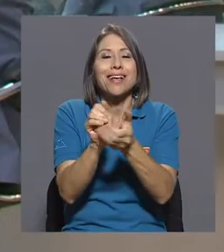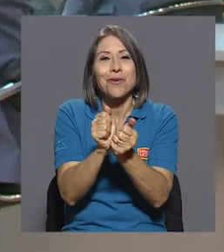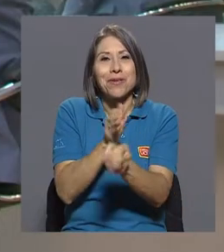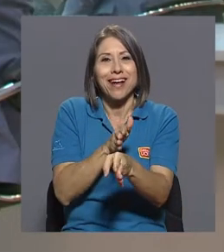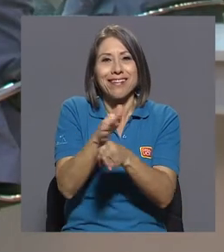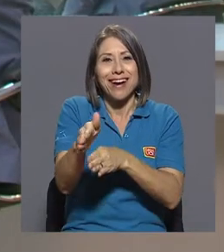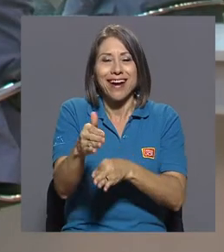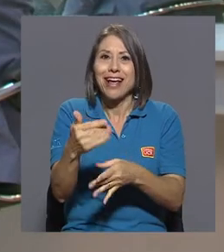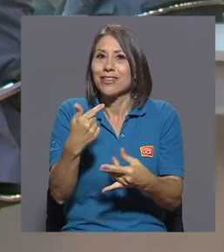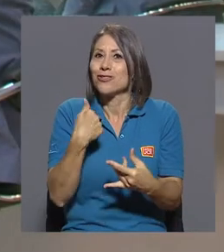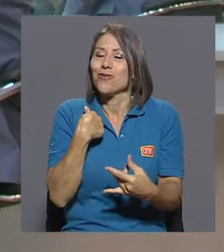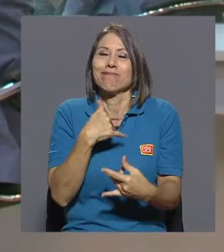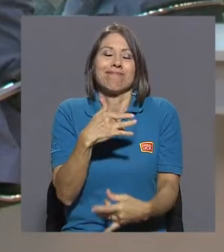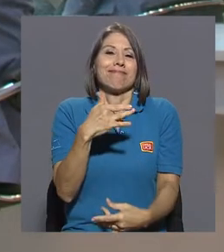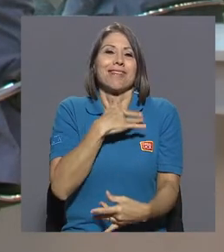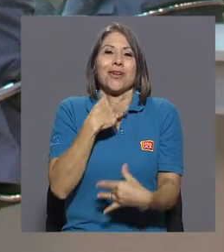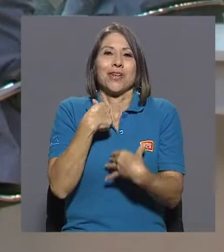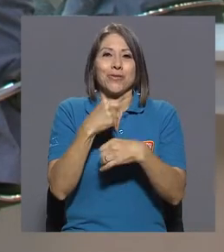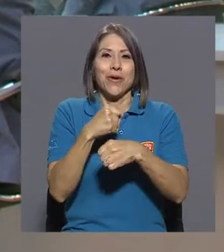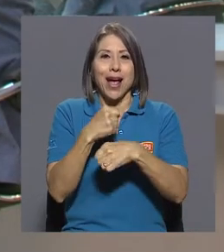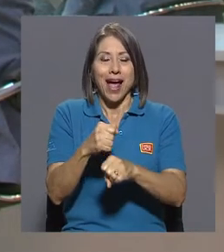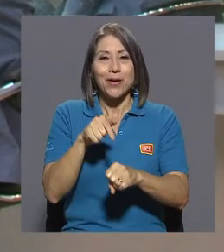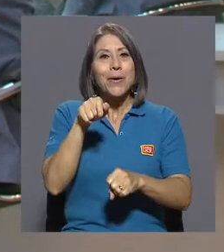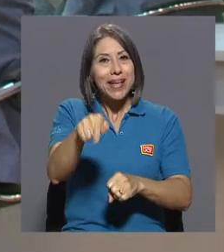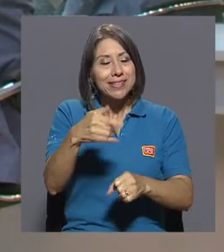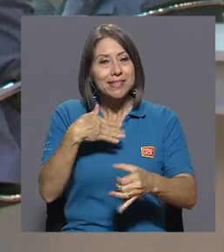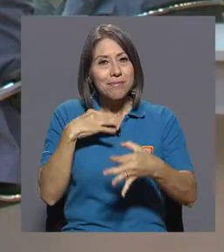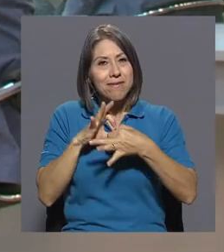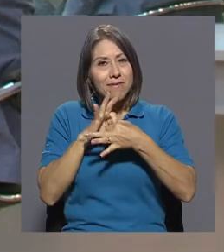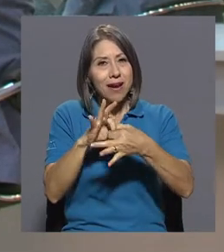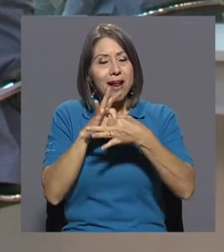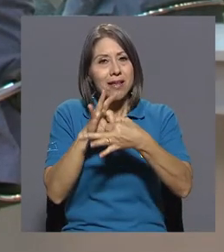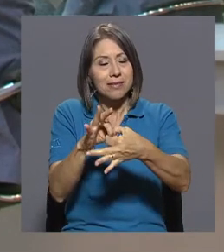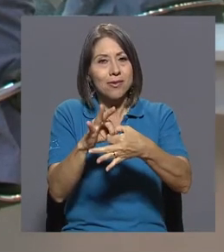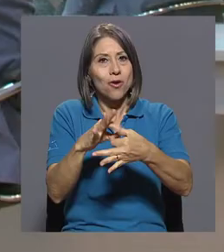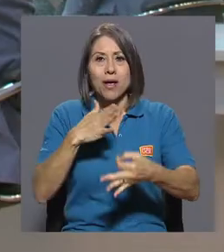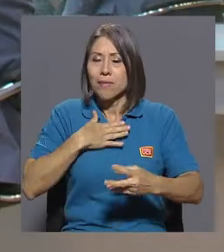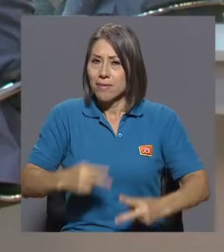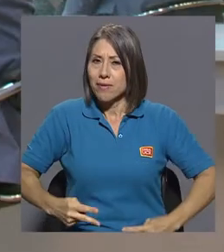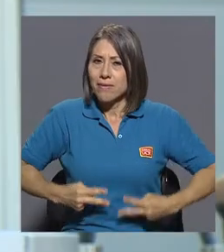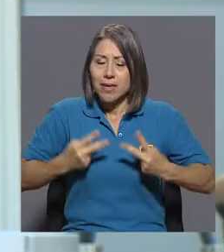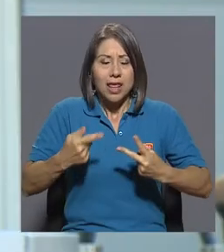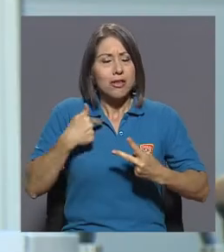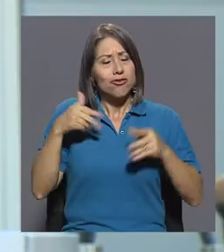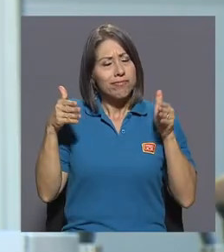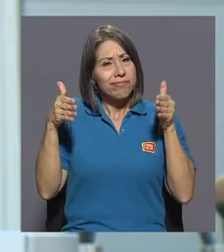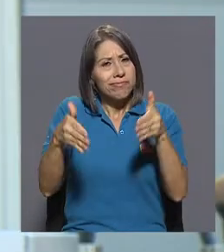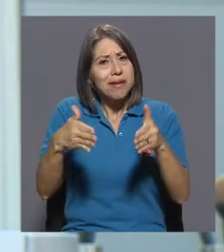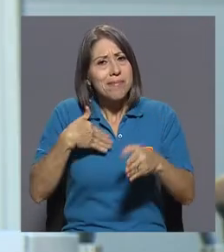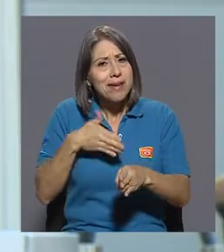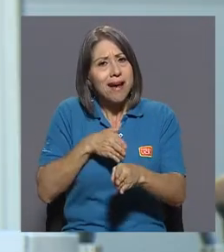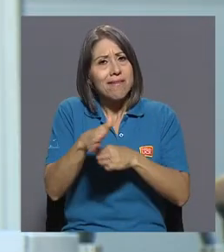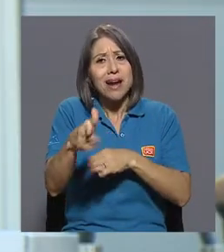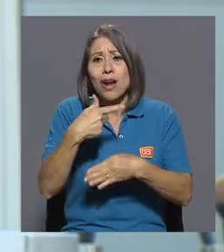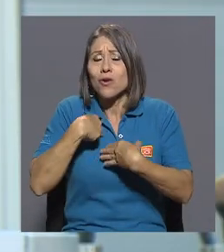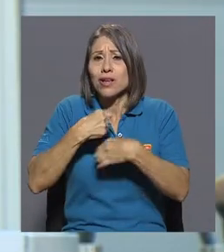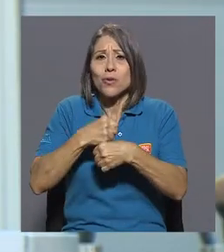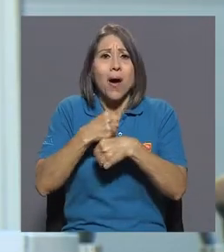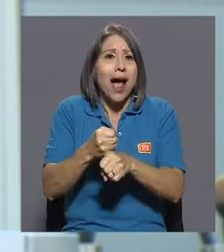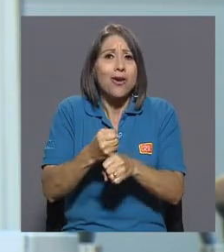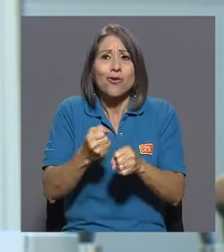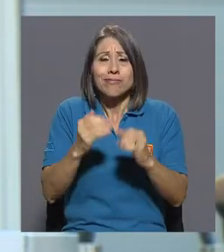Entonces, esa es mi relación. Yo dedico mi vida, mi carrera, a lo que hago, a las mujeres. Eso